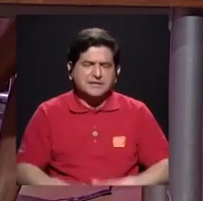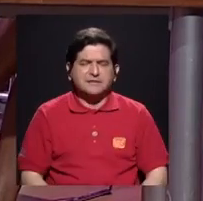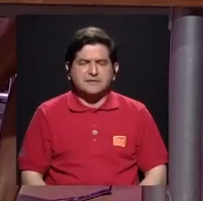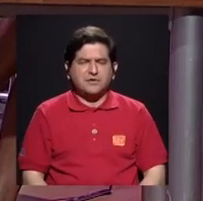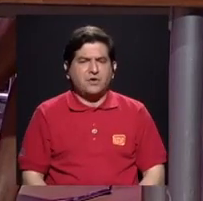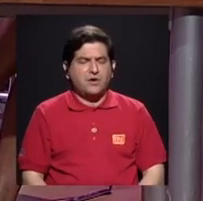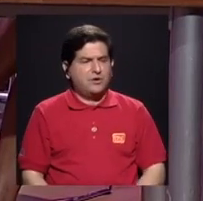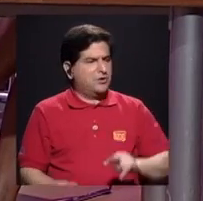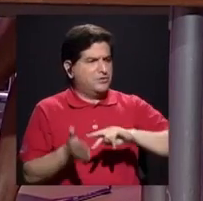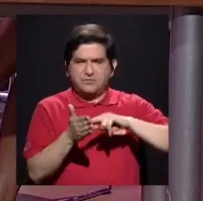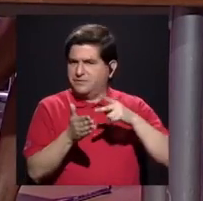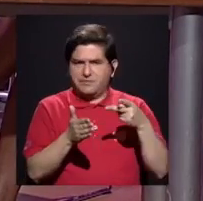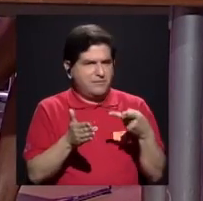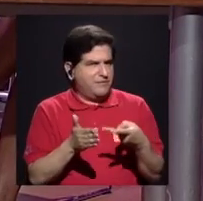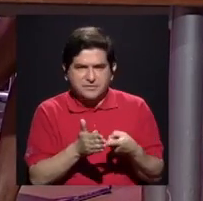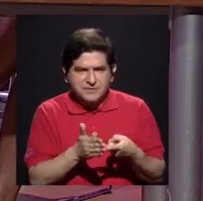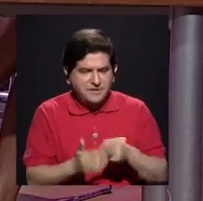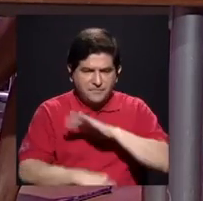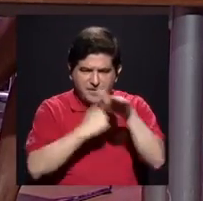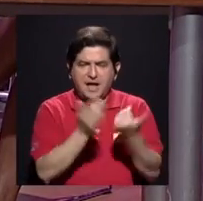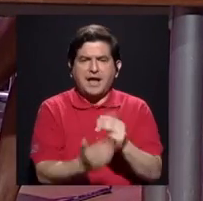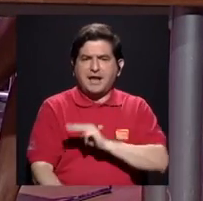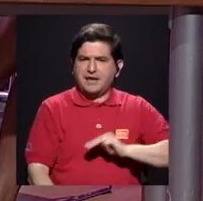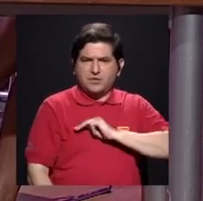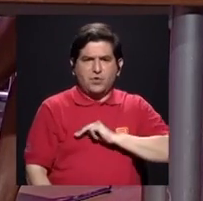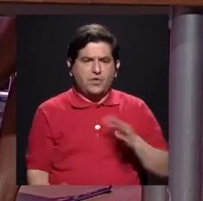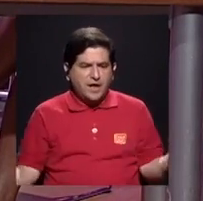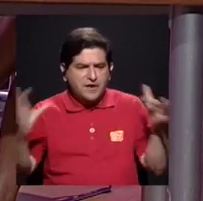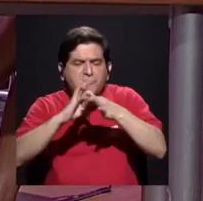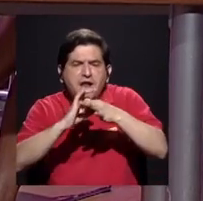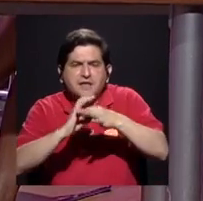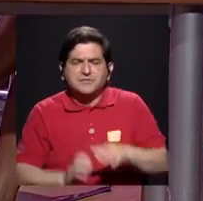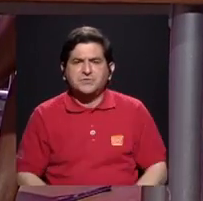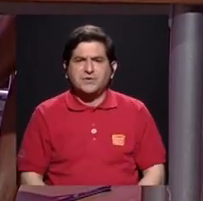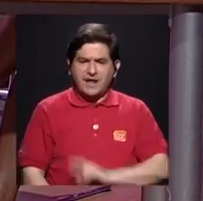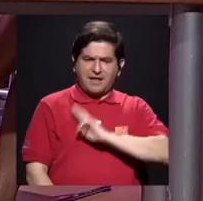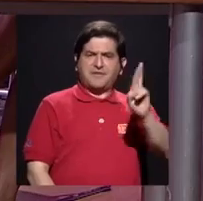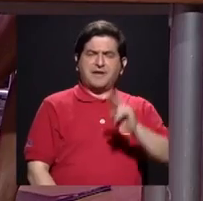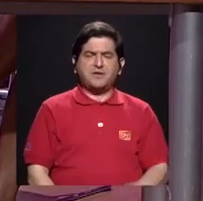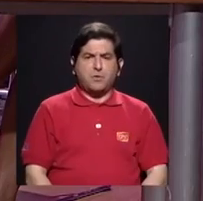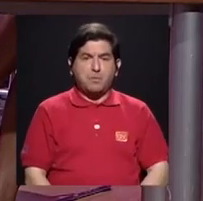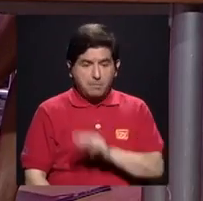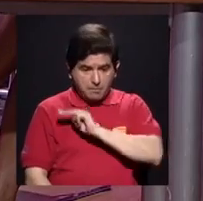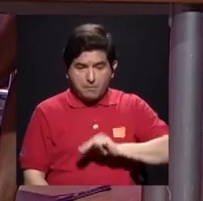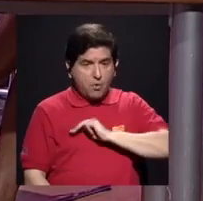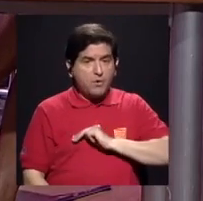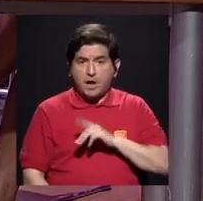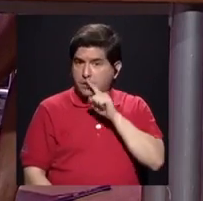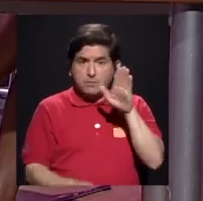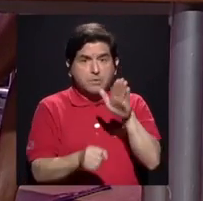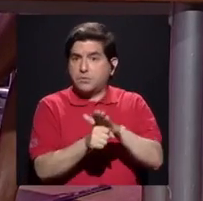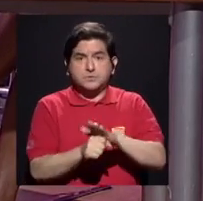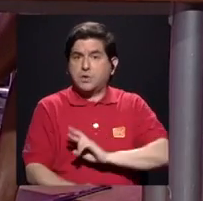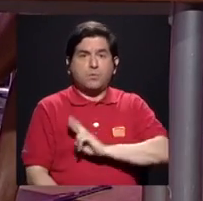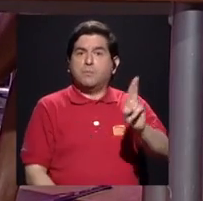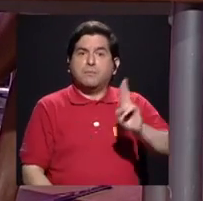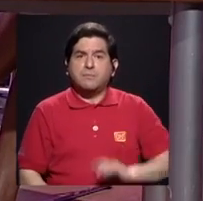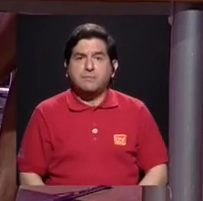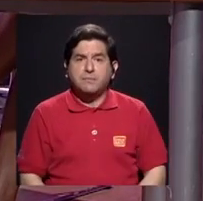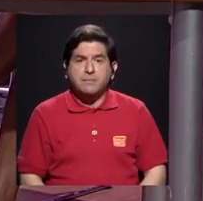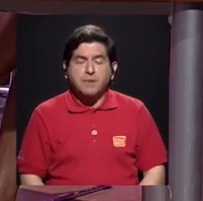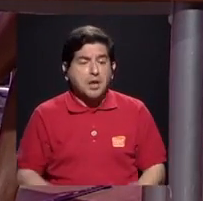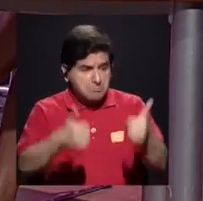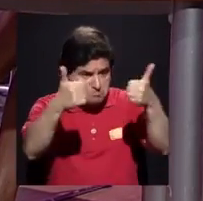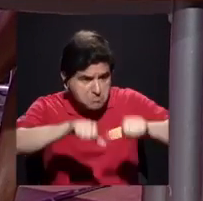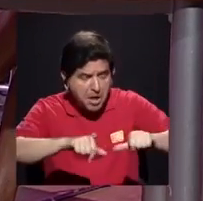no se sigue que toda la moral tenga que ser religiosa hay moral no religiosa que pueda incluso estar